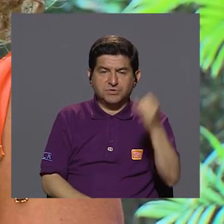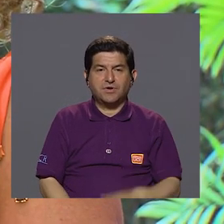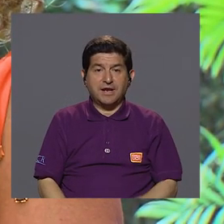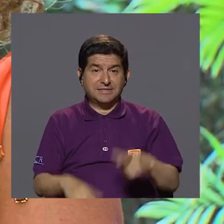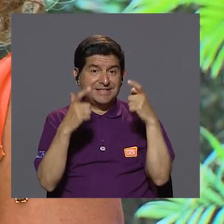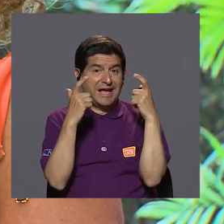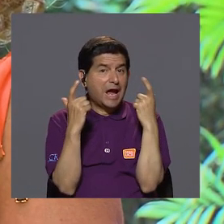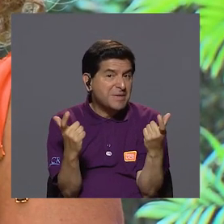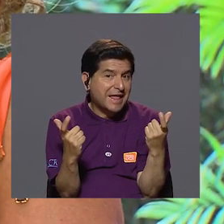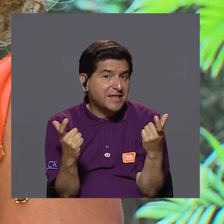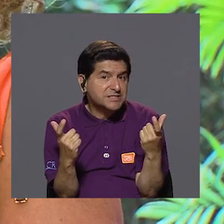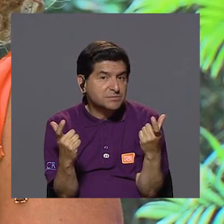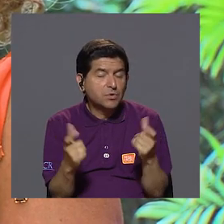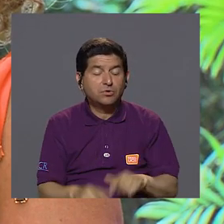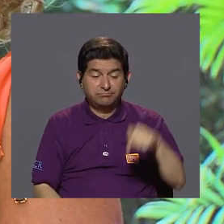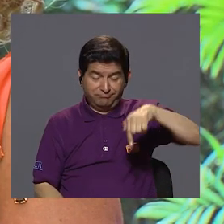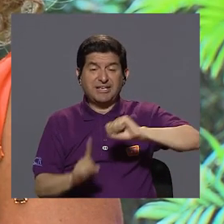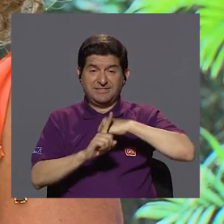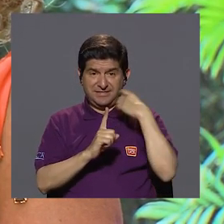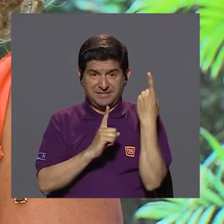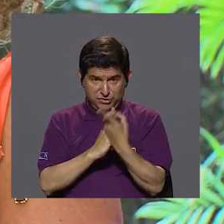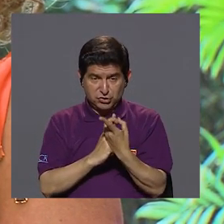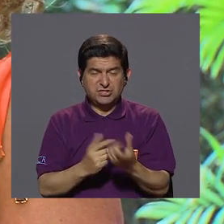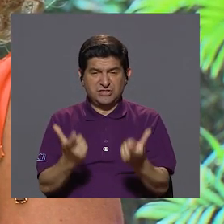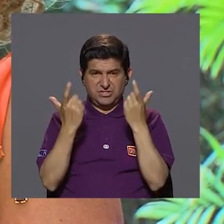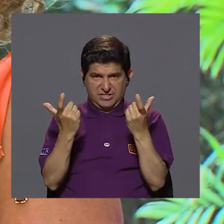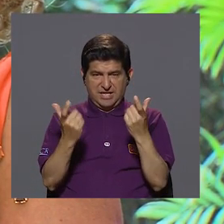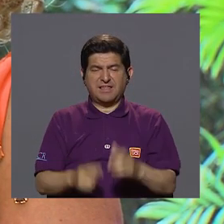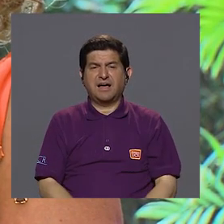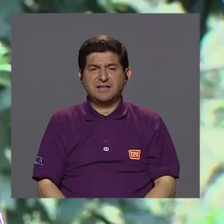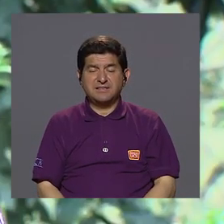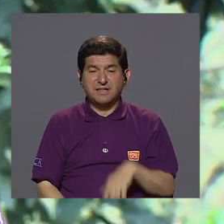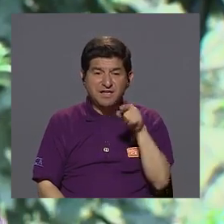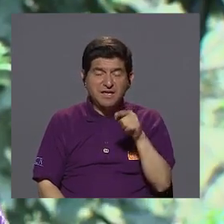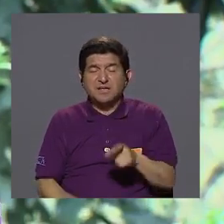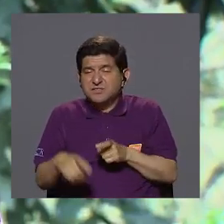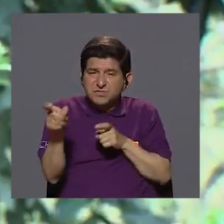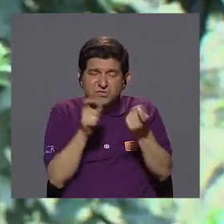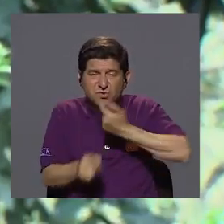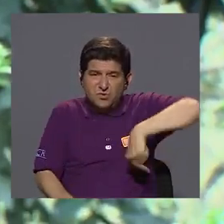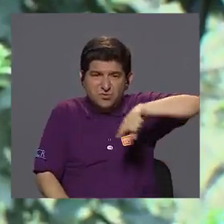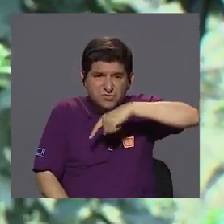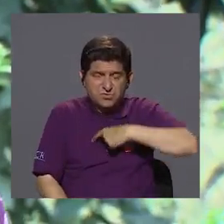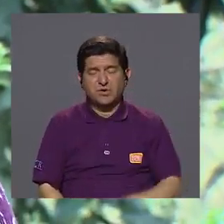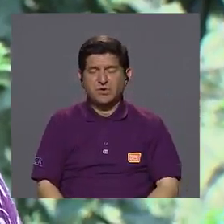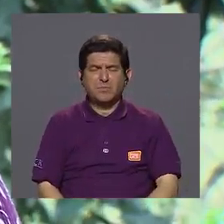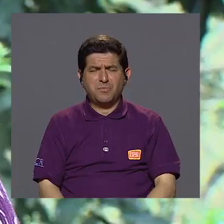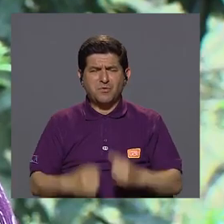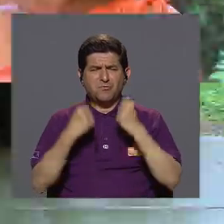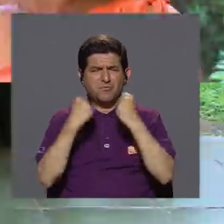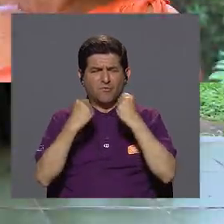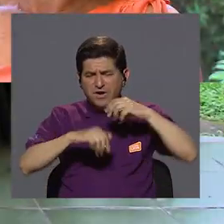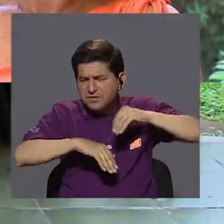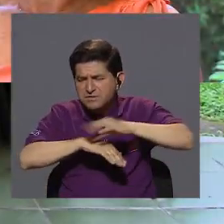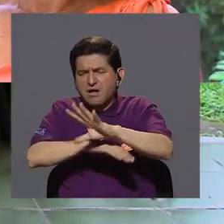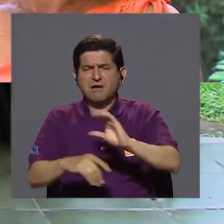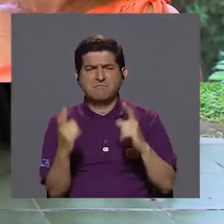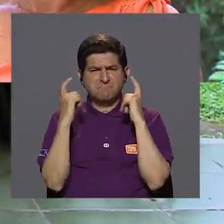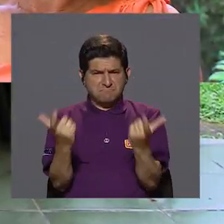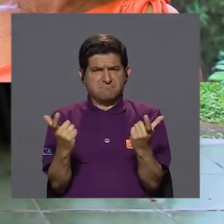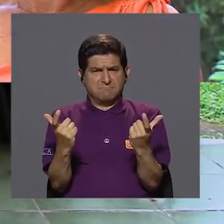posturas ideológicas, que es el capitalismo, ¿verdad? Estamos en una sociedad capitalista, ideológicamente manipulados, ¿verdad? Por una tendencia capitalista muy